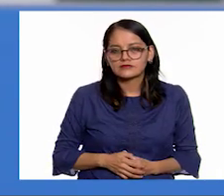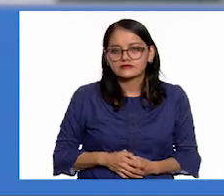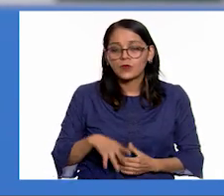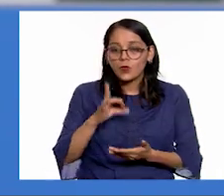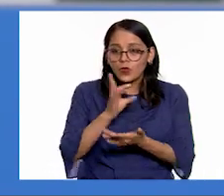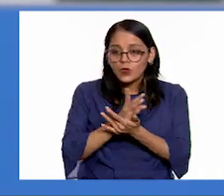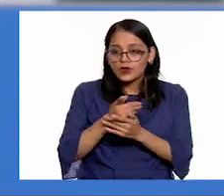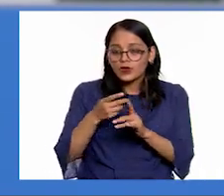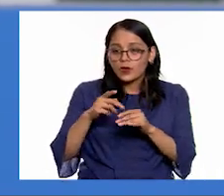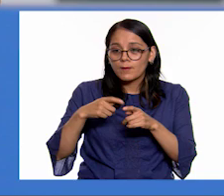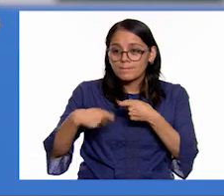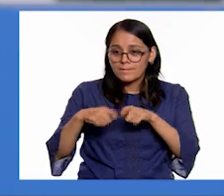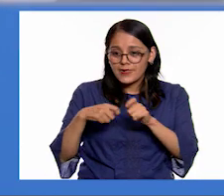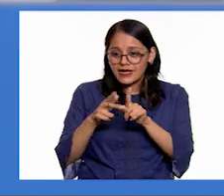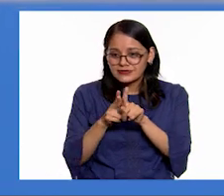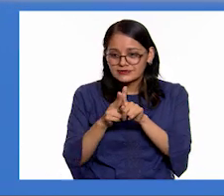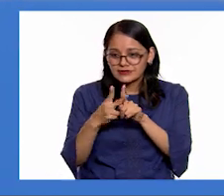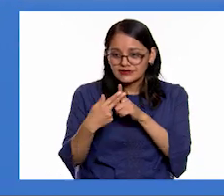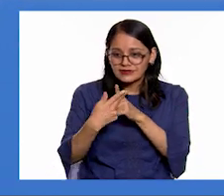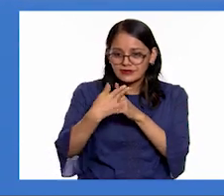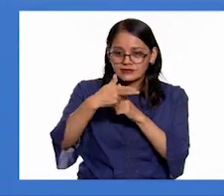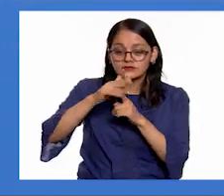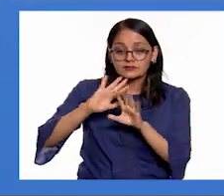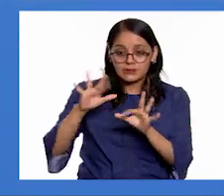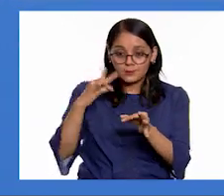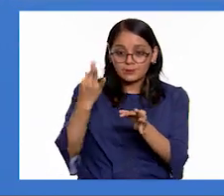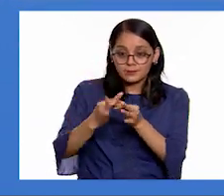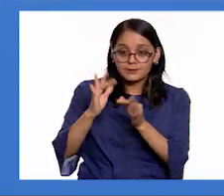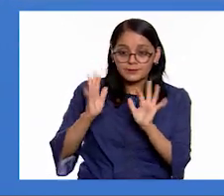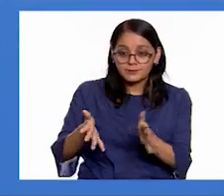cortando el plástico, y ya que quede algo así,